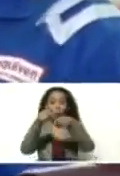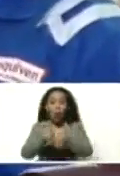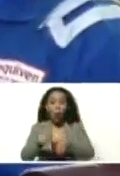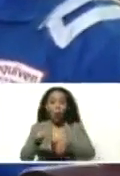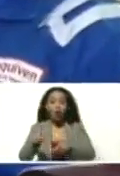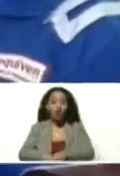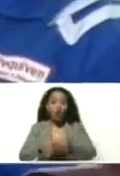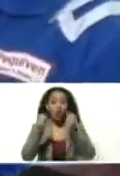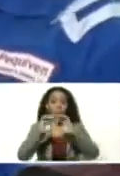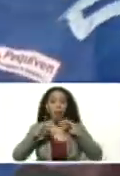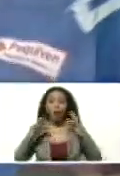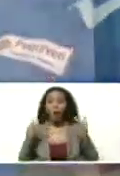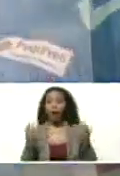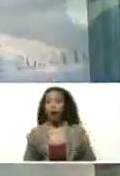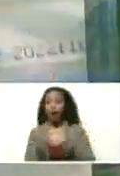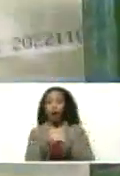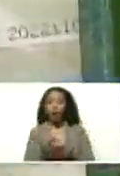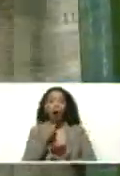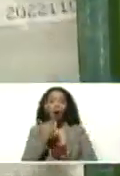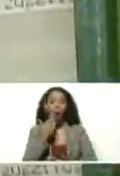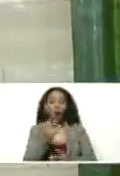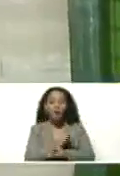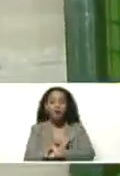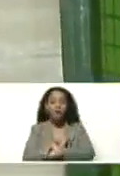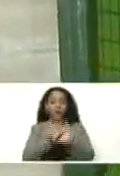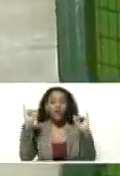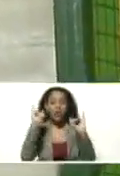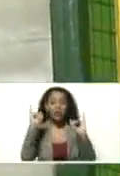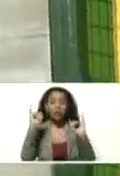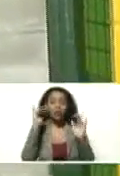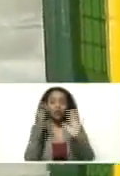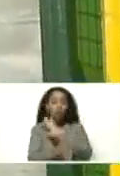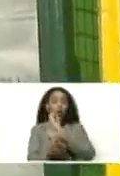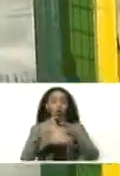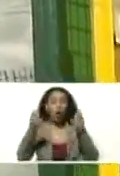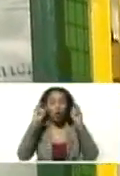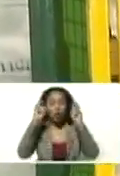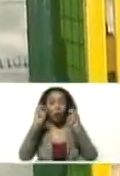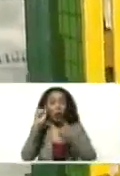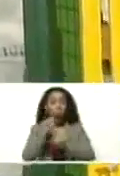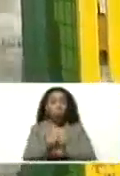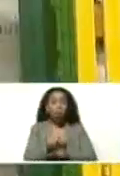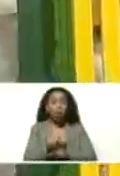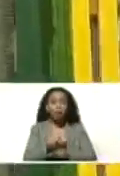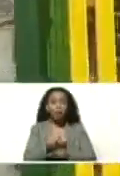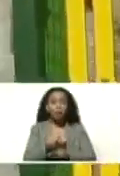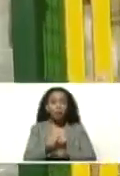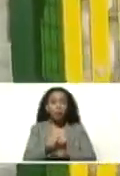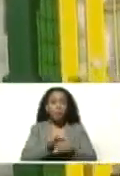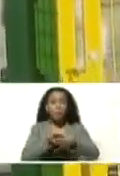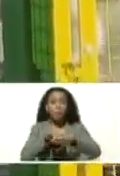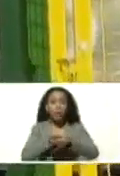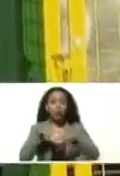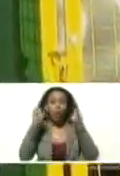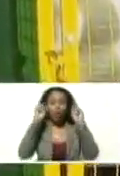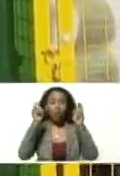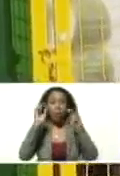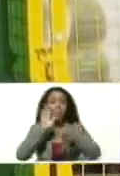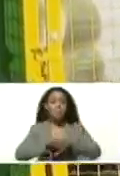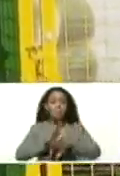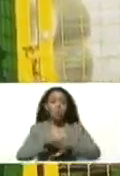la pandemia, haber acabado con sobre todo la desidia, que la añado, ministro, añado la desidia, porque